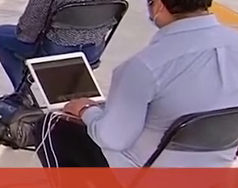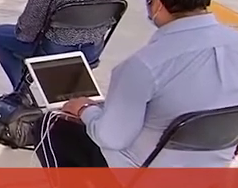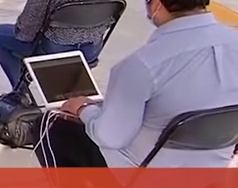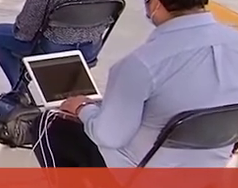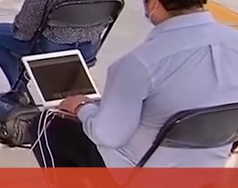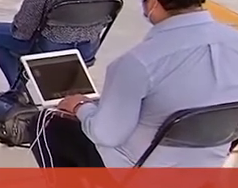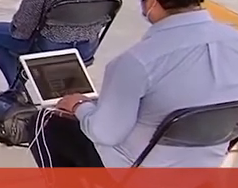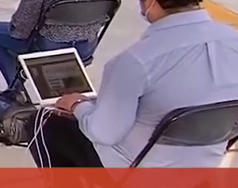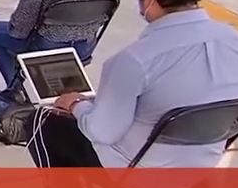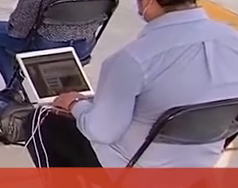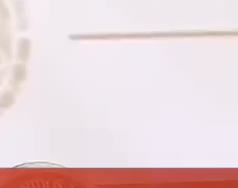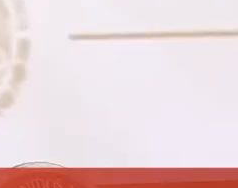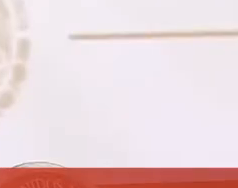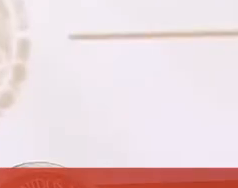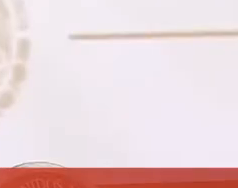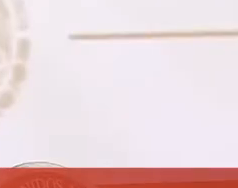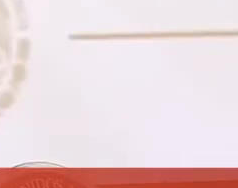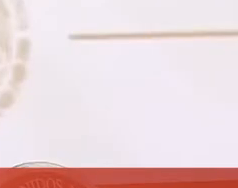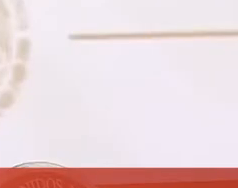cancelado,